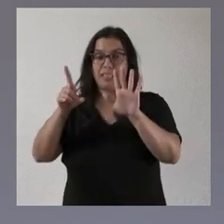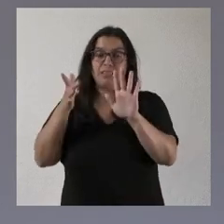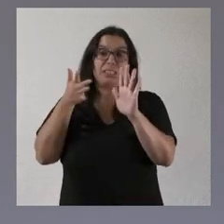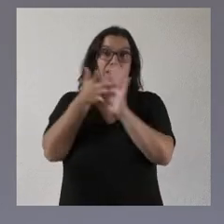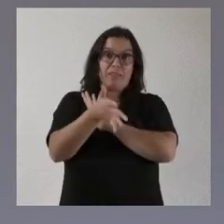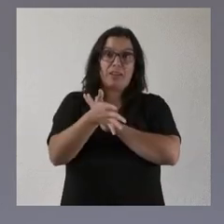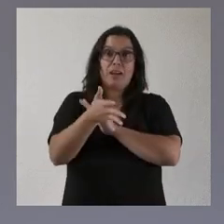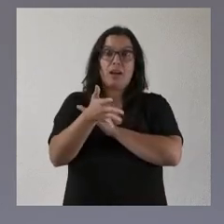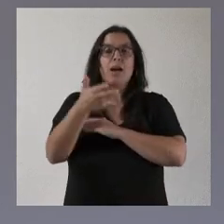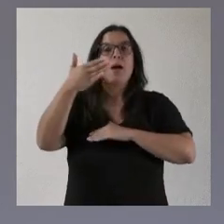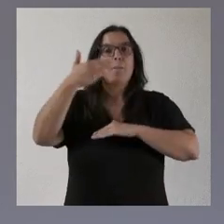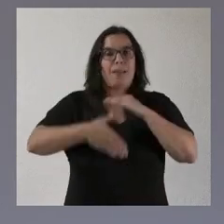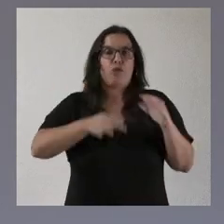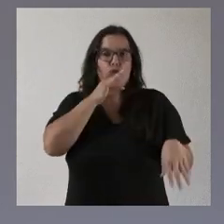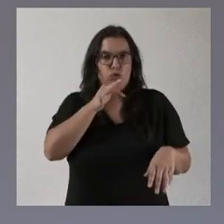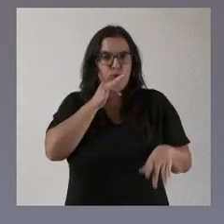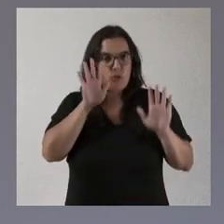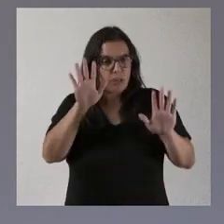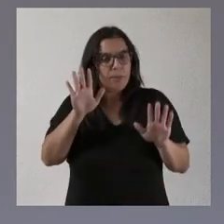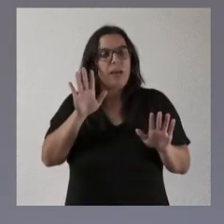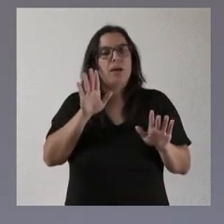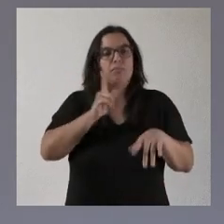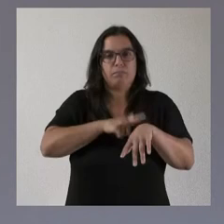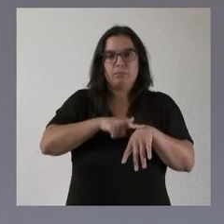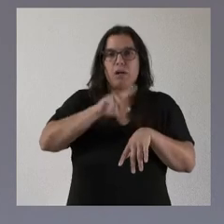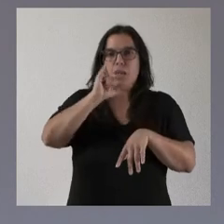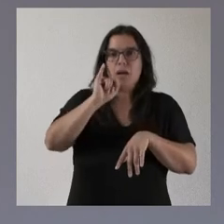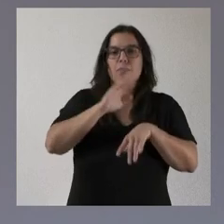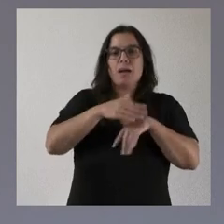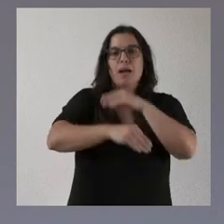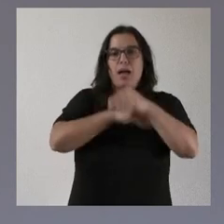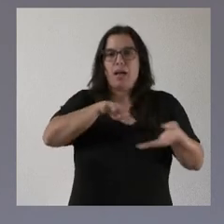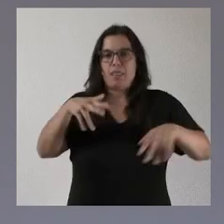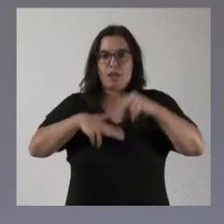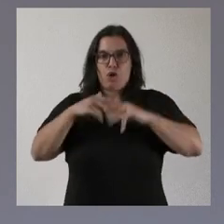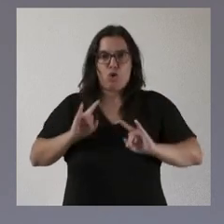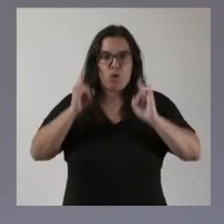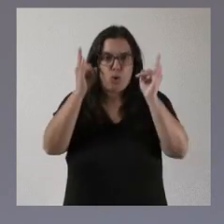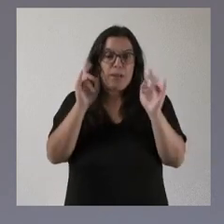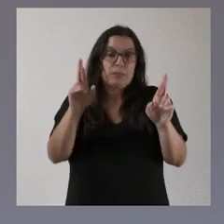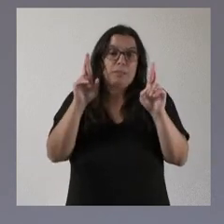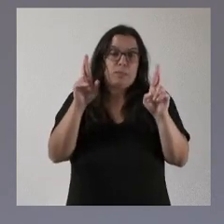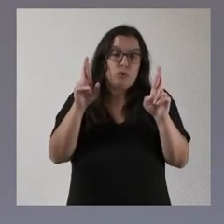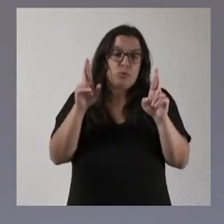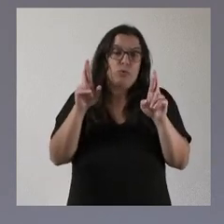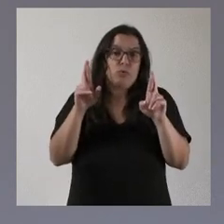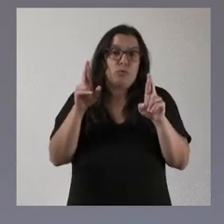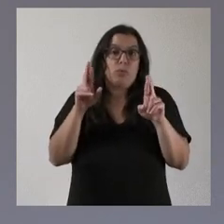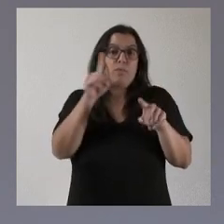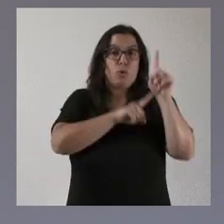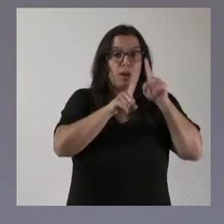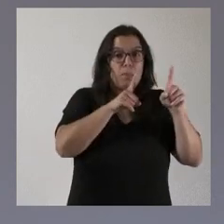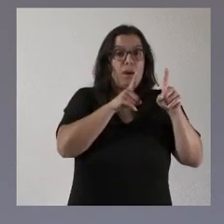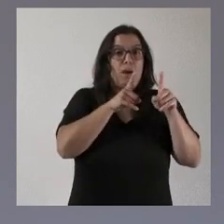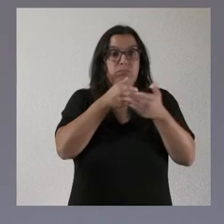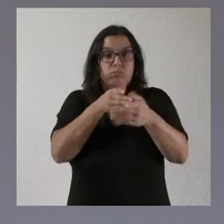estamos dentro del margen estamos dentro del plazo para poder ejecutar las obras de la residencia Esperamos que estos problemas que